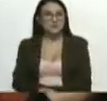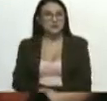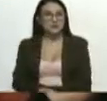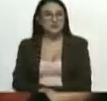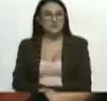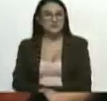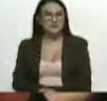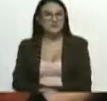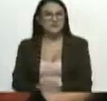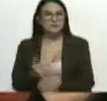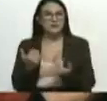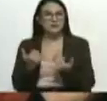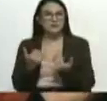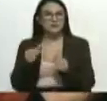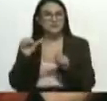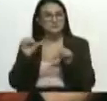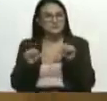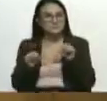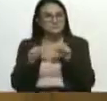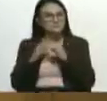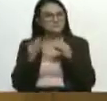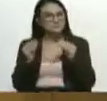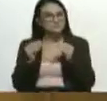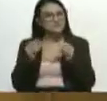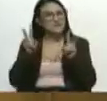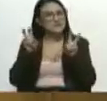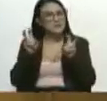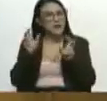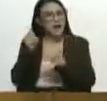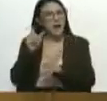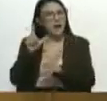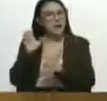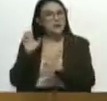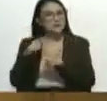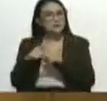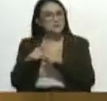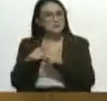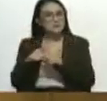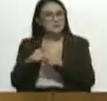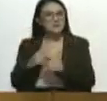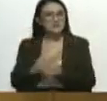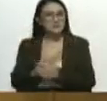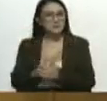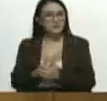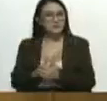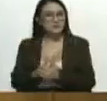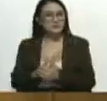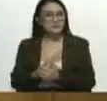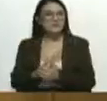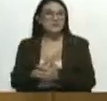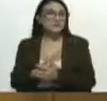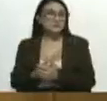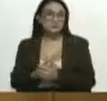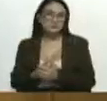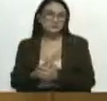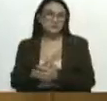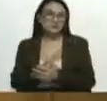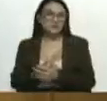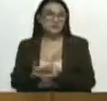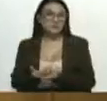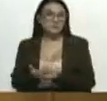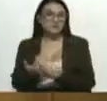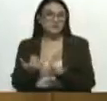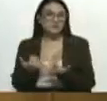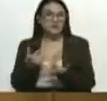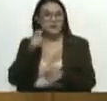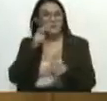experiencias pueden multiplicarse. Que el caso de Alex Saab, repito, tiene muchas más probabilidades de sensibilizar a